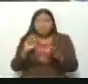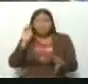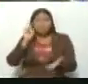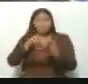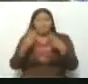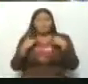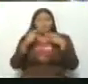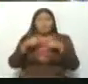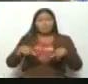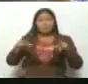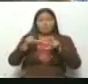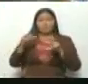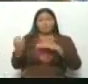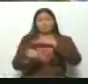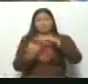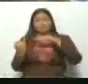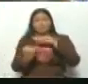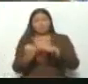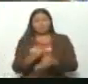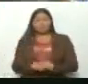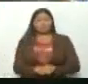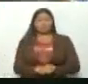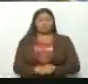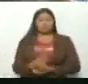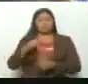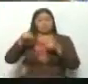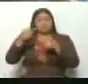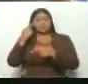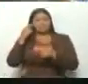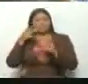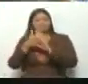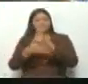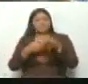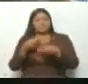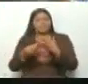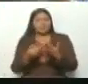que hacen vida en esas instituciones. ¿Y cuál es el siguiente paso?